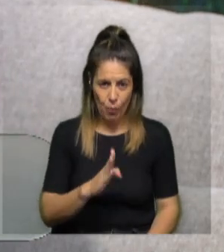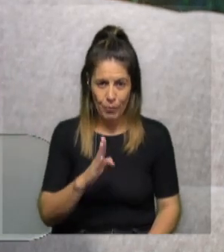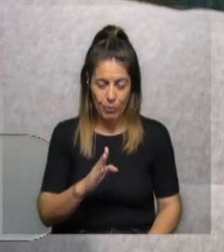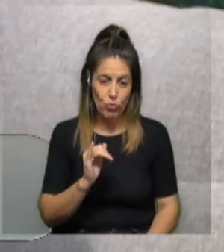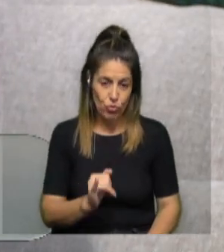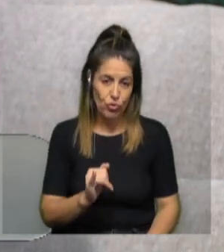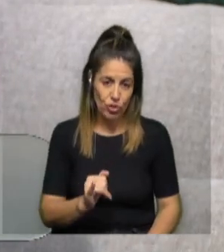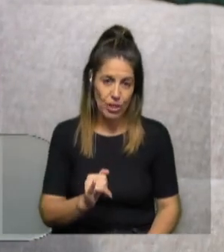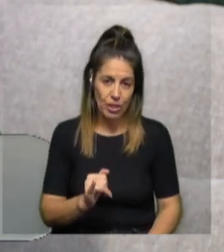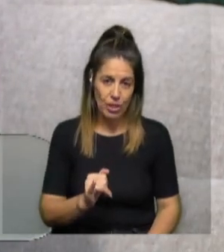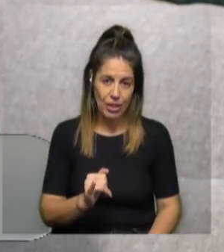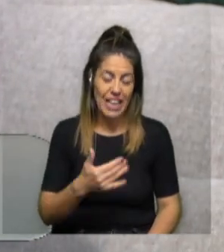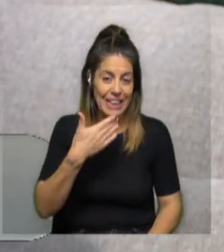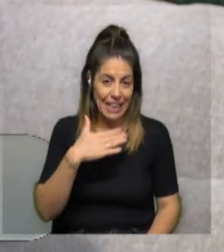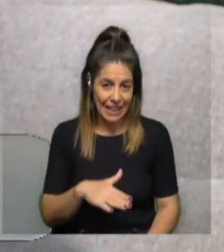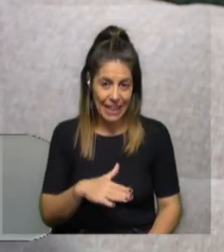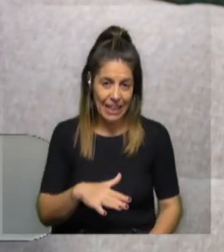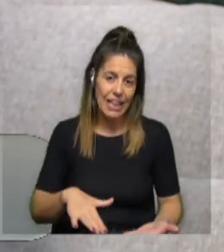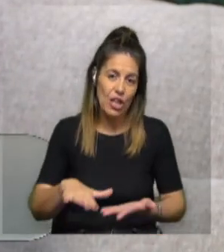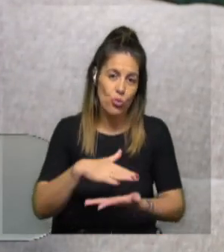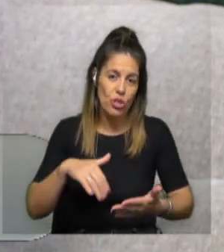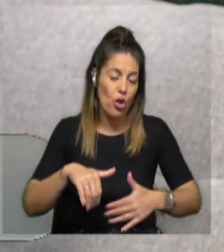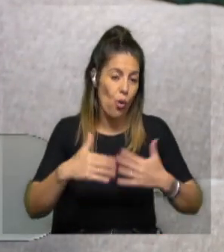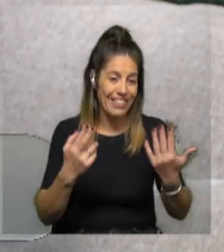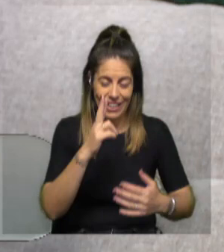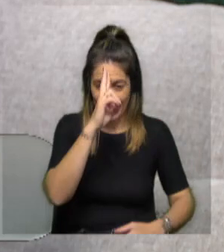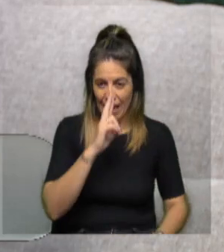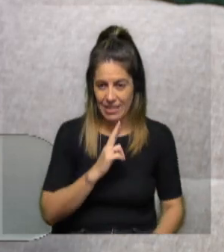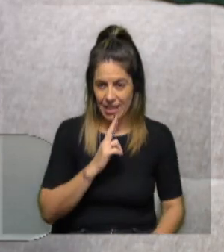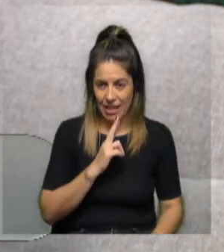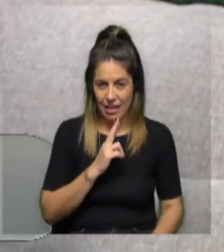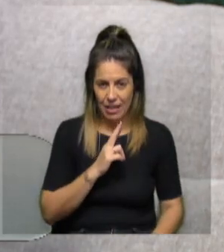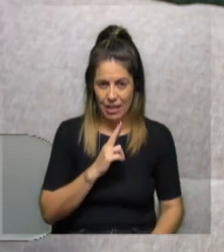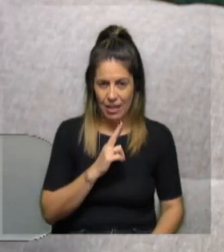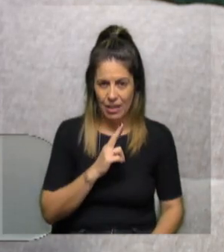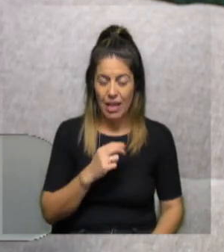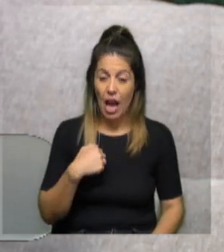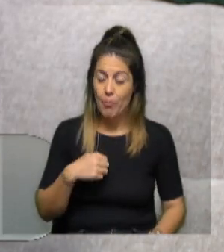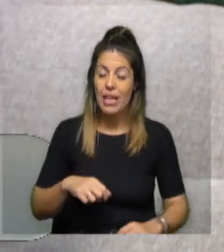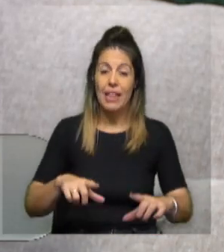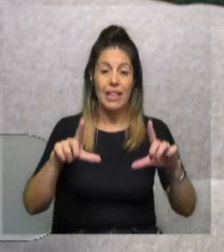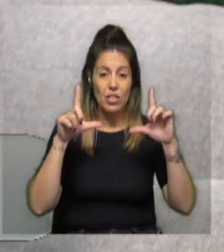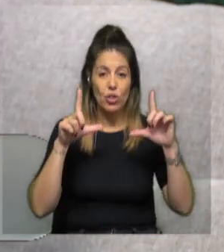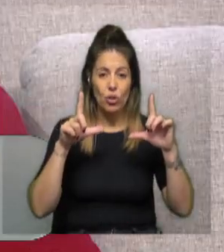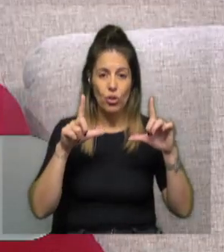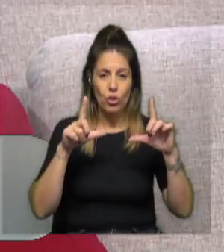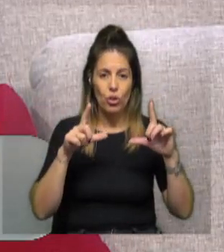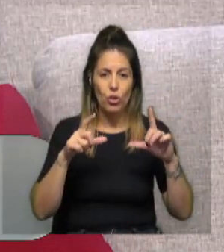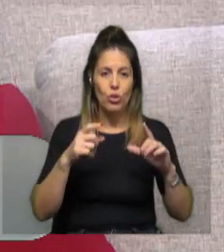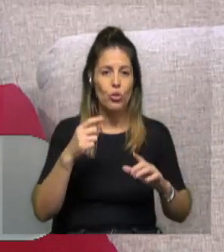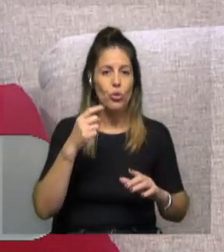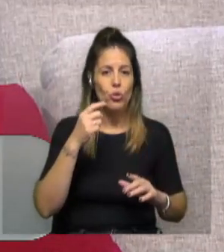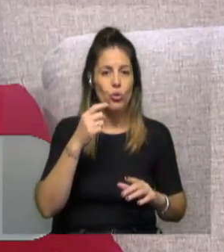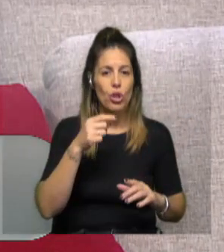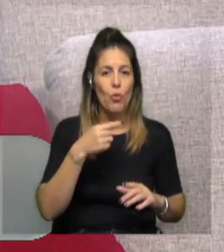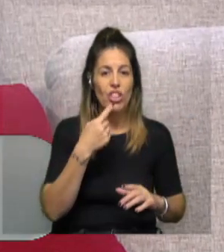empezar a entender de que sucede en cualquier tipo de raza. Que a mí me llama la atención tu enumeración de razas peligrosas, porque sí,